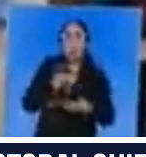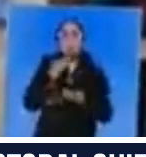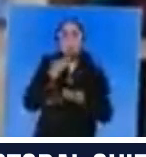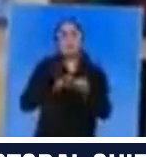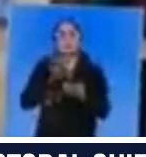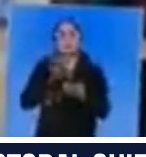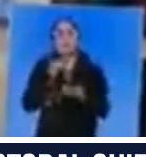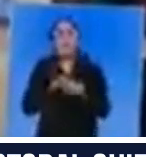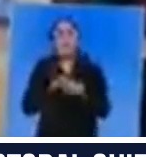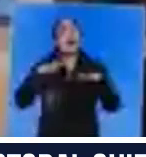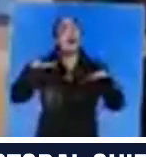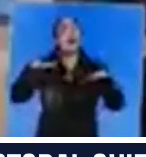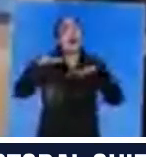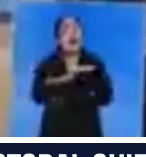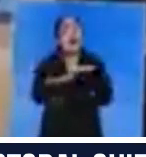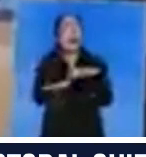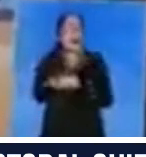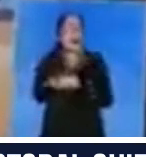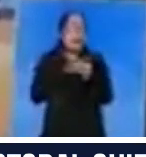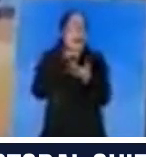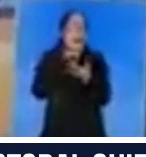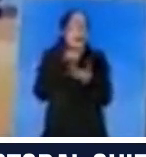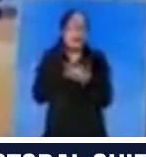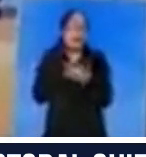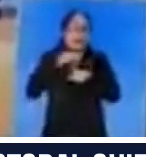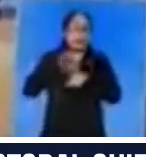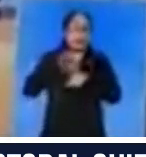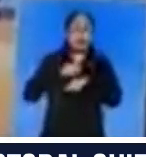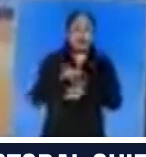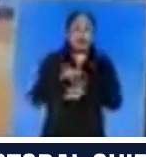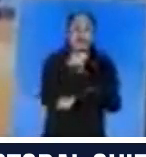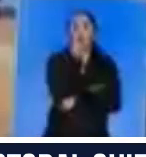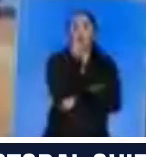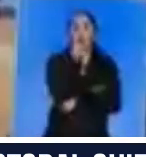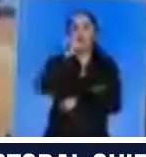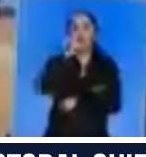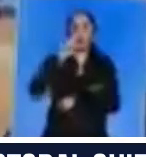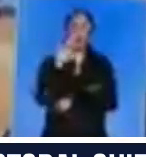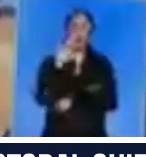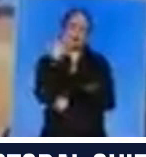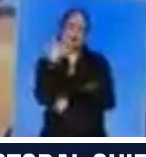una sustitución del proyecto a las 13:25